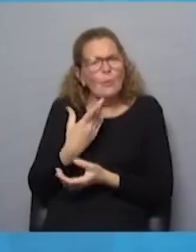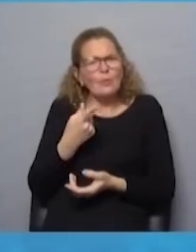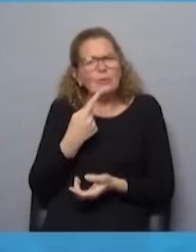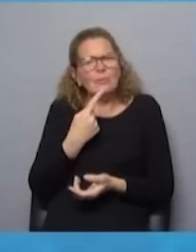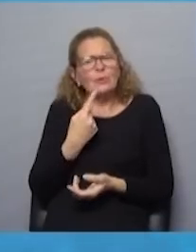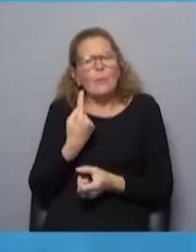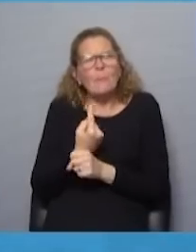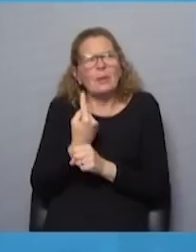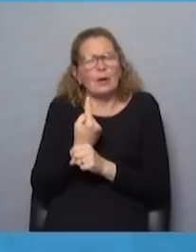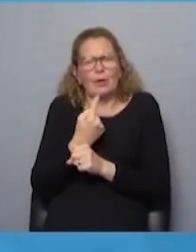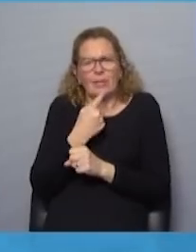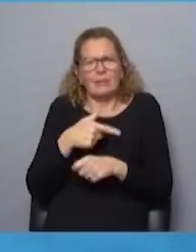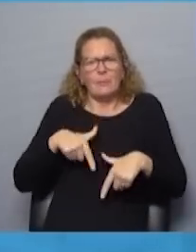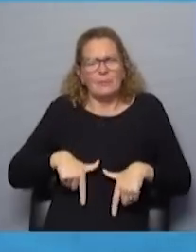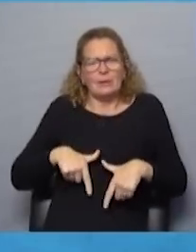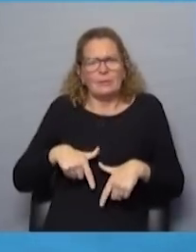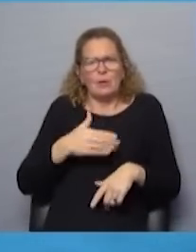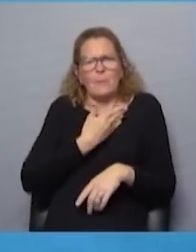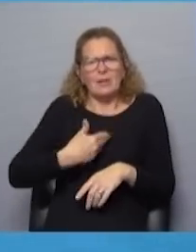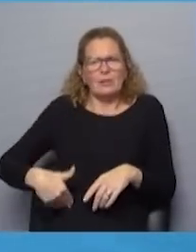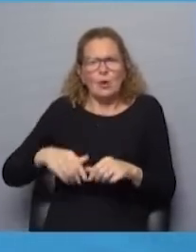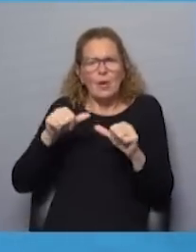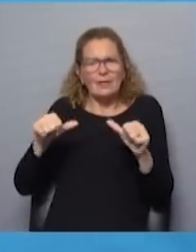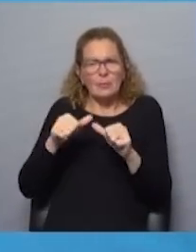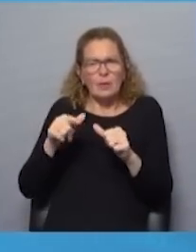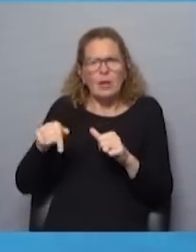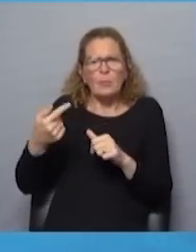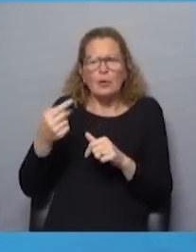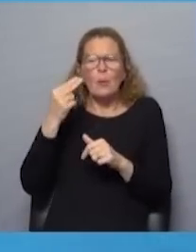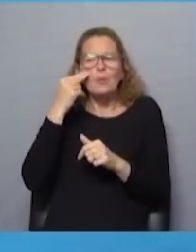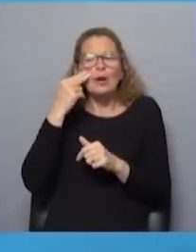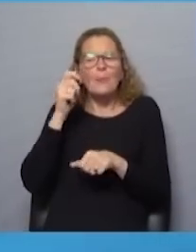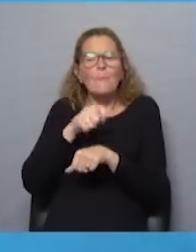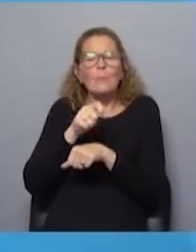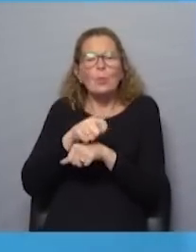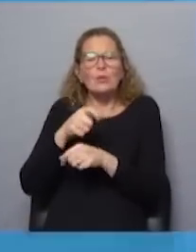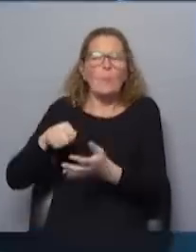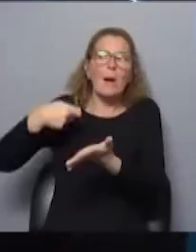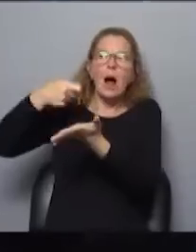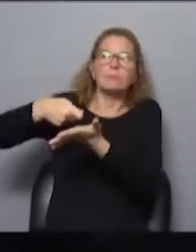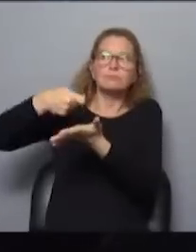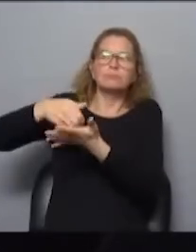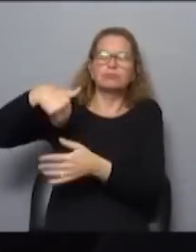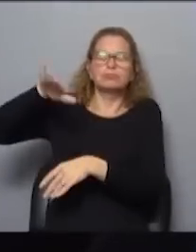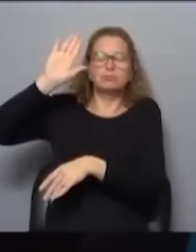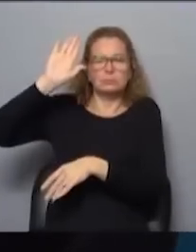primero que nada es argumento del presidente decir bueno lo hacemos para que nos caiga un juicio millonario bueno